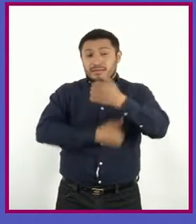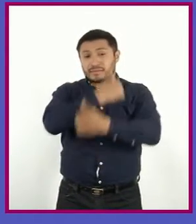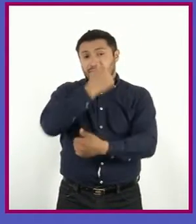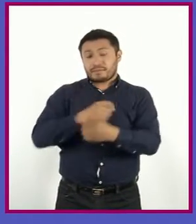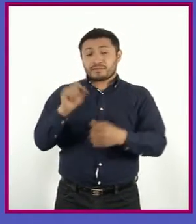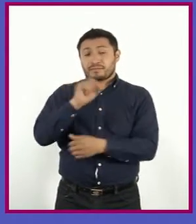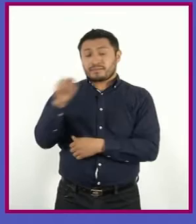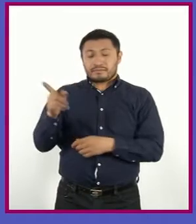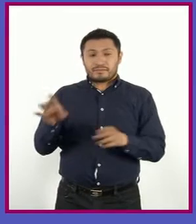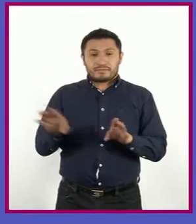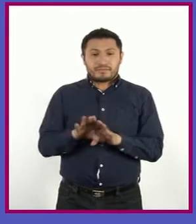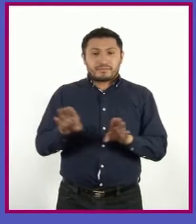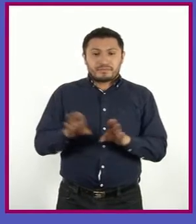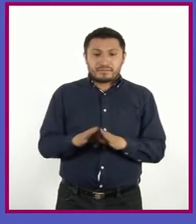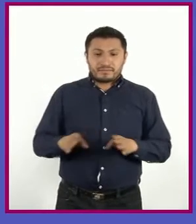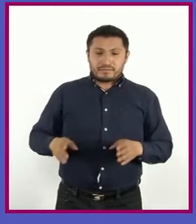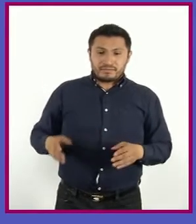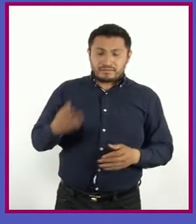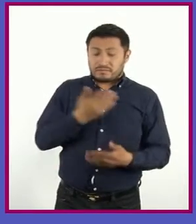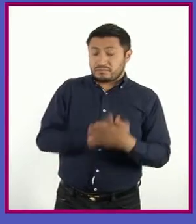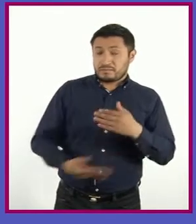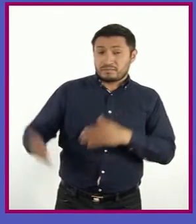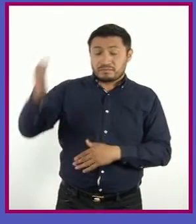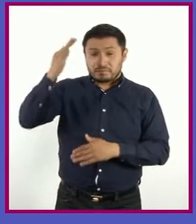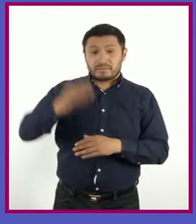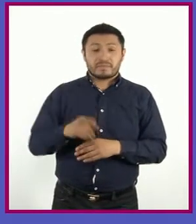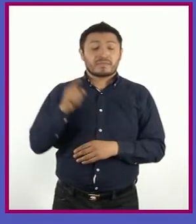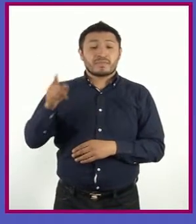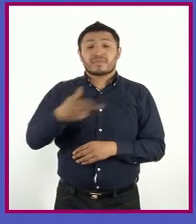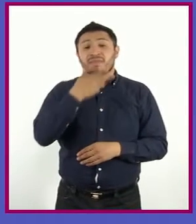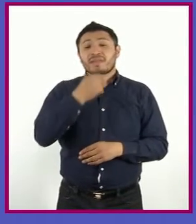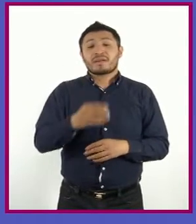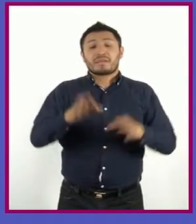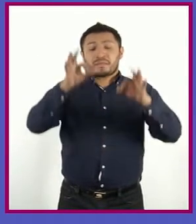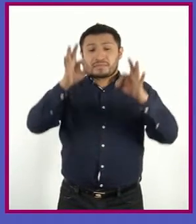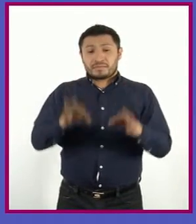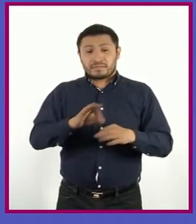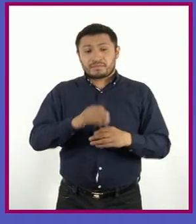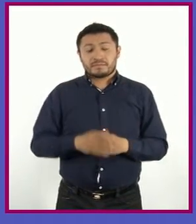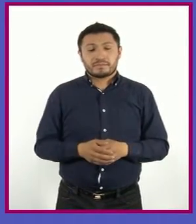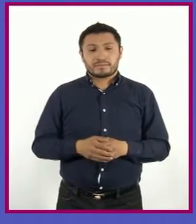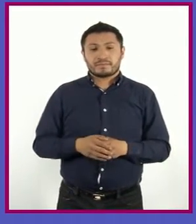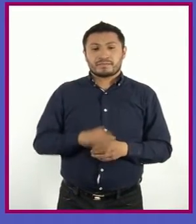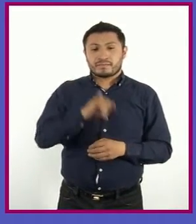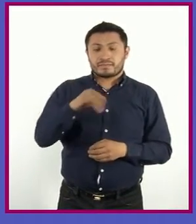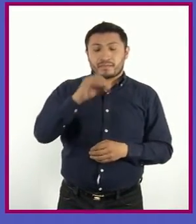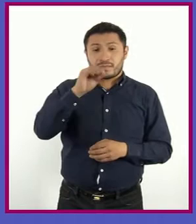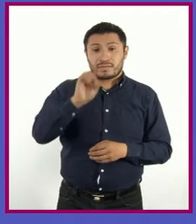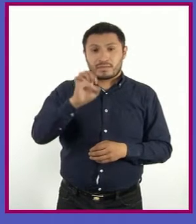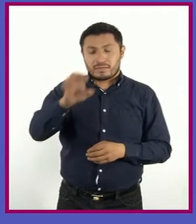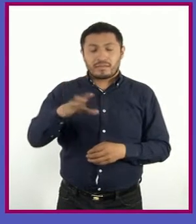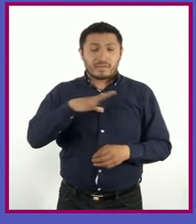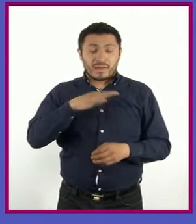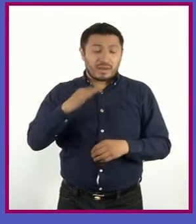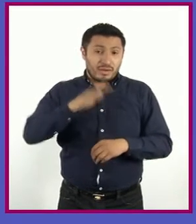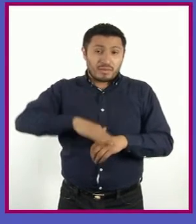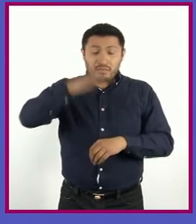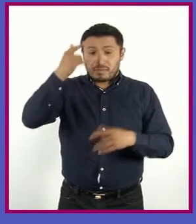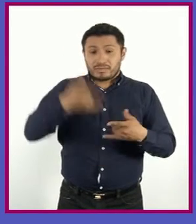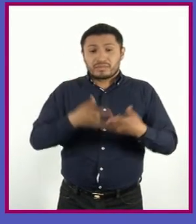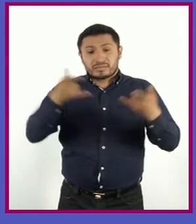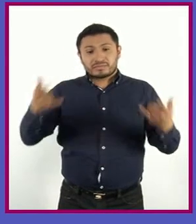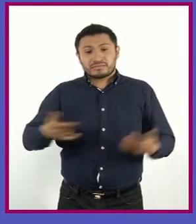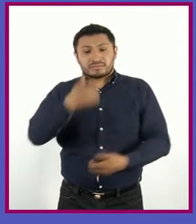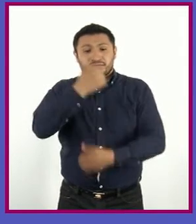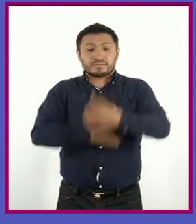orfandad y a un mal congénito, por Jorge Sepúlveda Marín. La de José Arnulfo es una más de las historias de esos